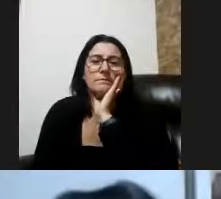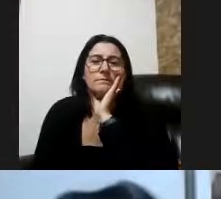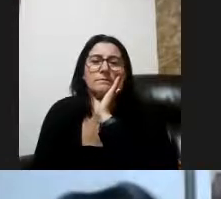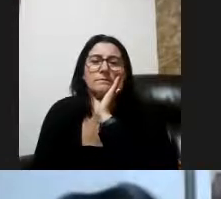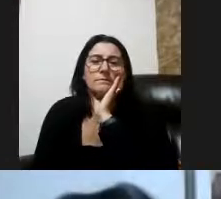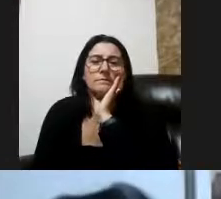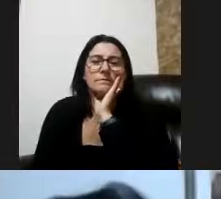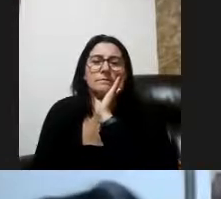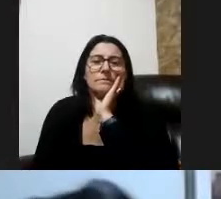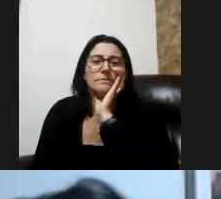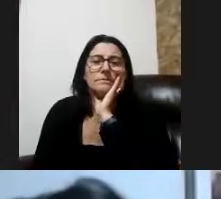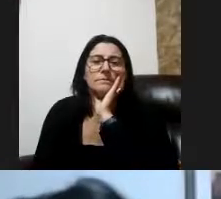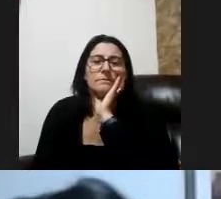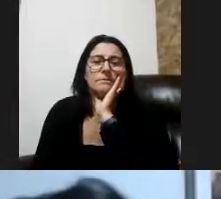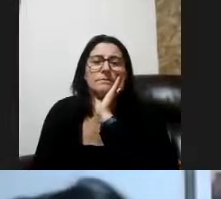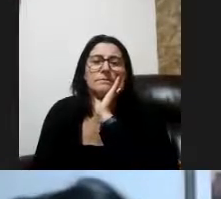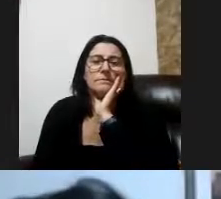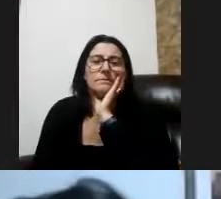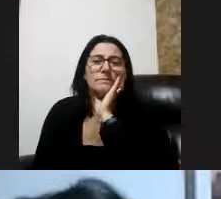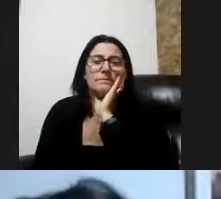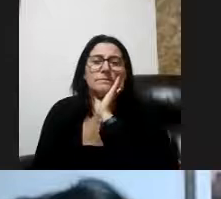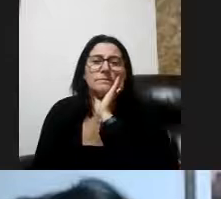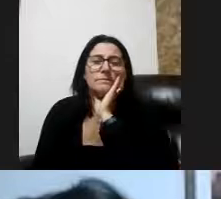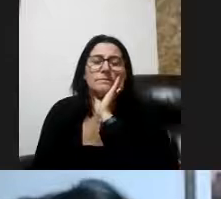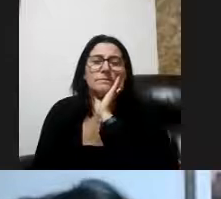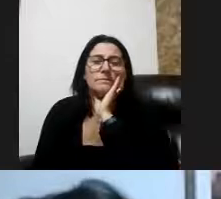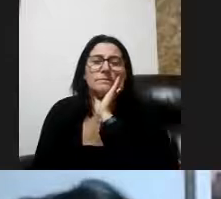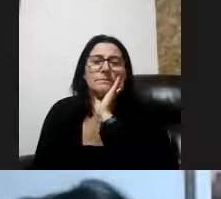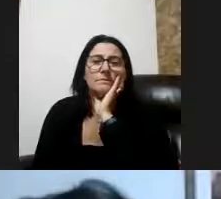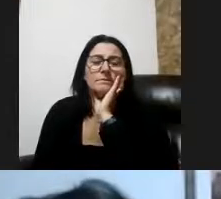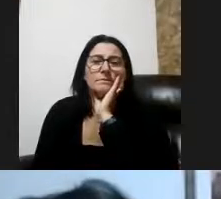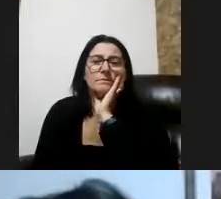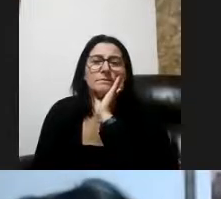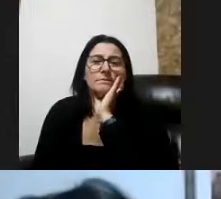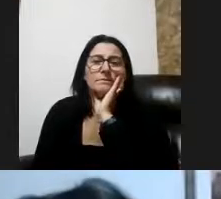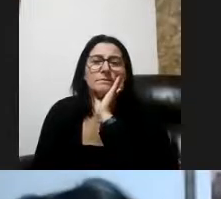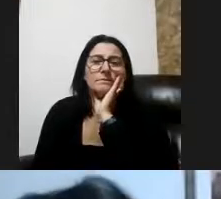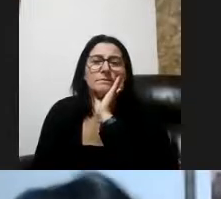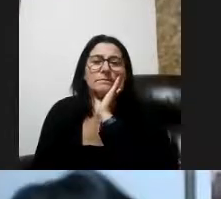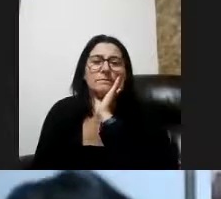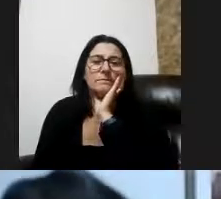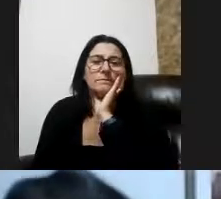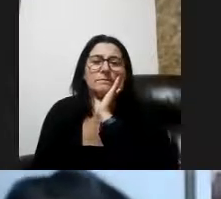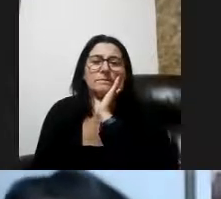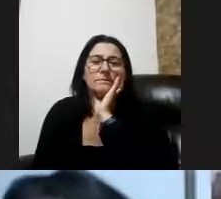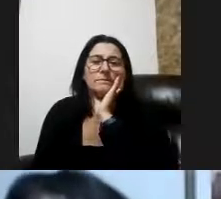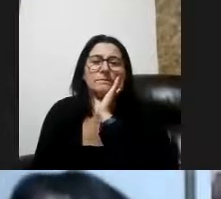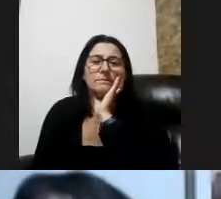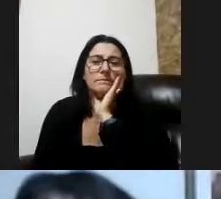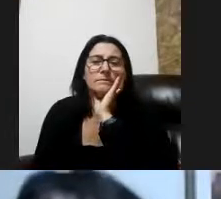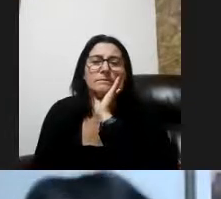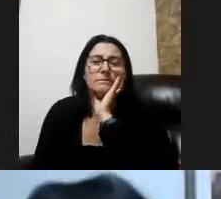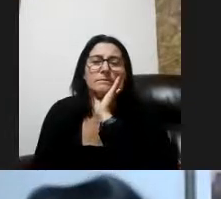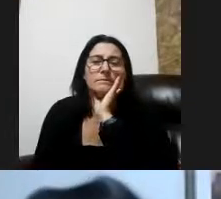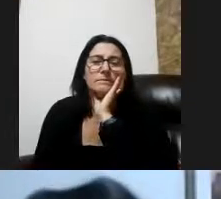las voy a poner mentales, capaz, para poder explicitar esto en la consulta. Ya es como